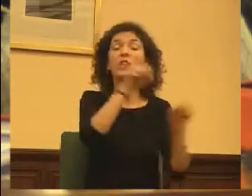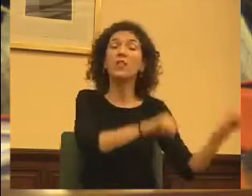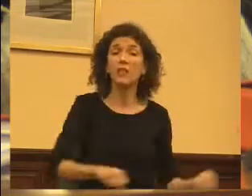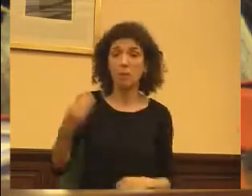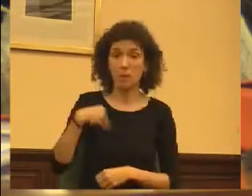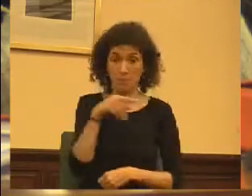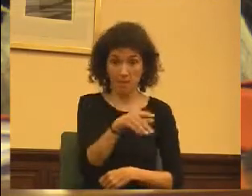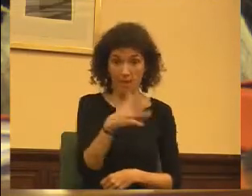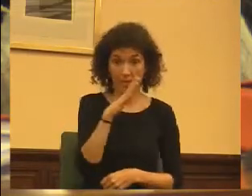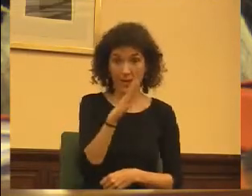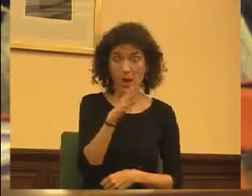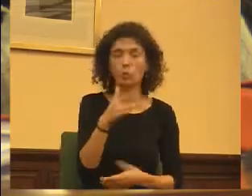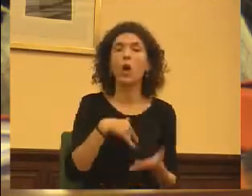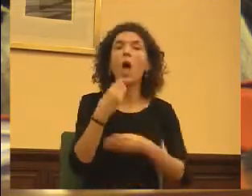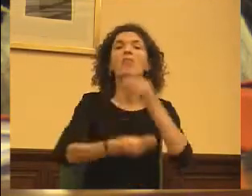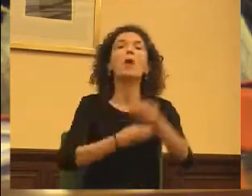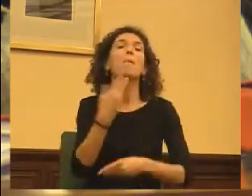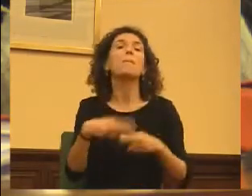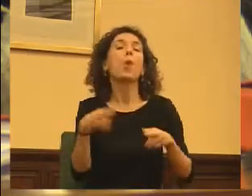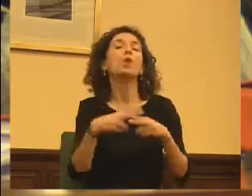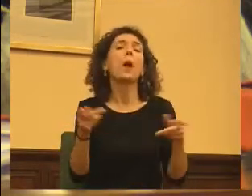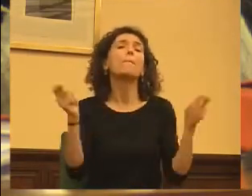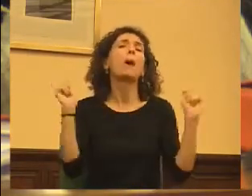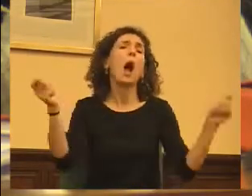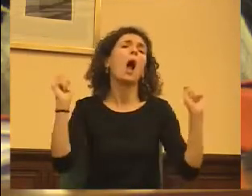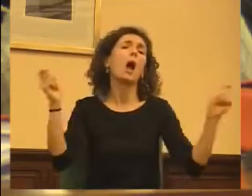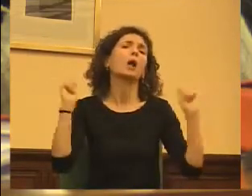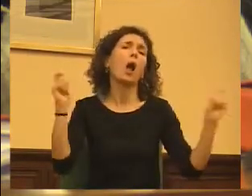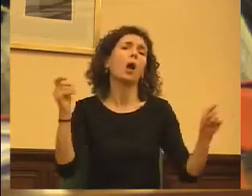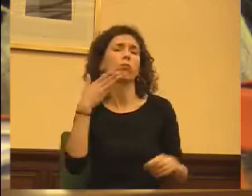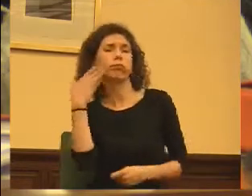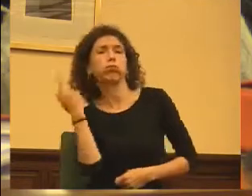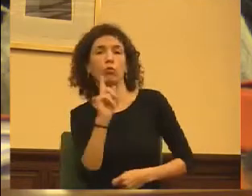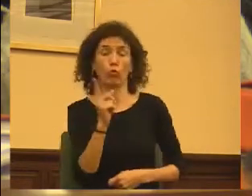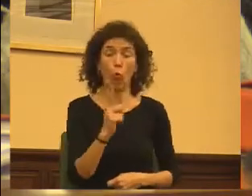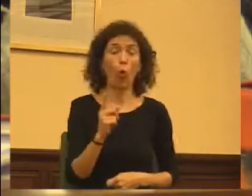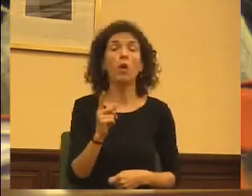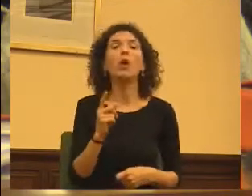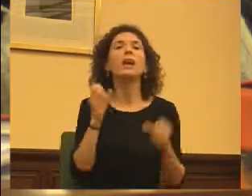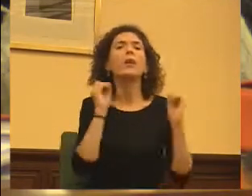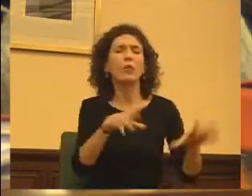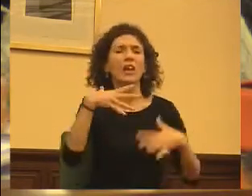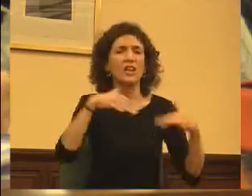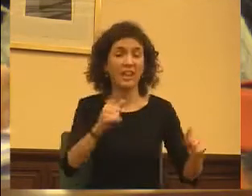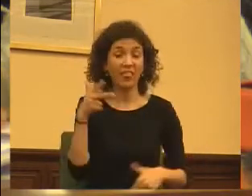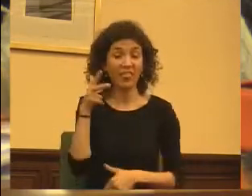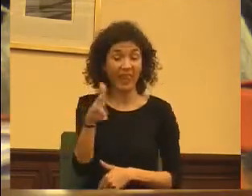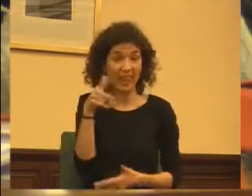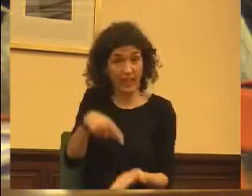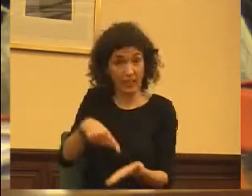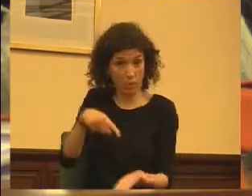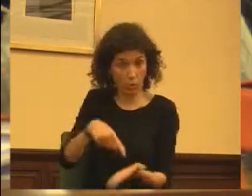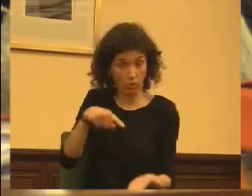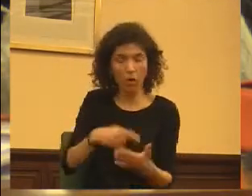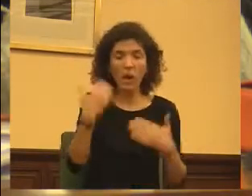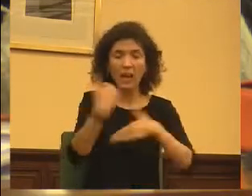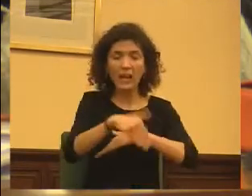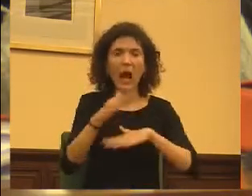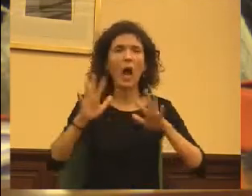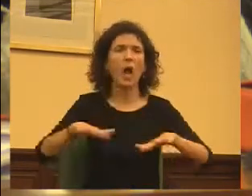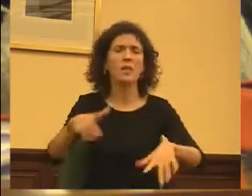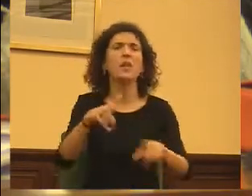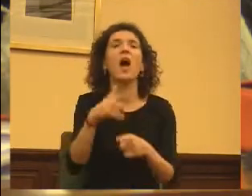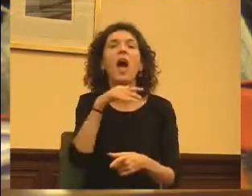cuando defendía esta misma causa, de hacer política de la pancarta. No renunciaré a ella, ni al derecho a reivindicar en